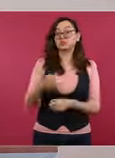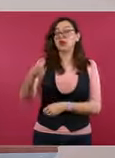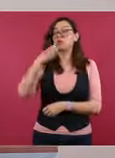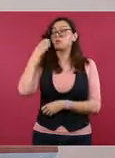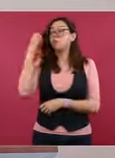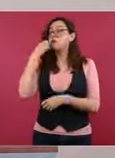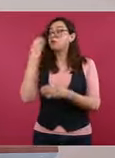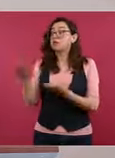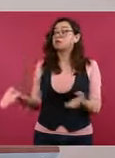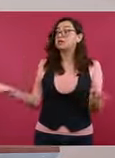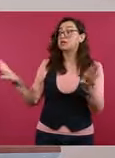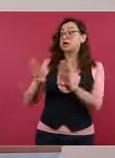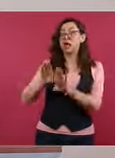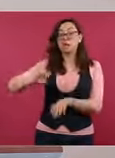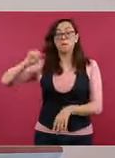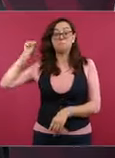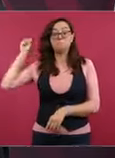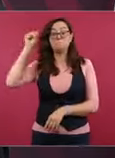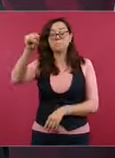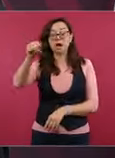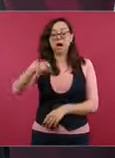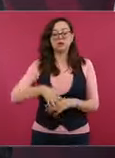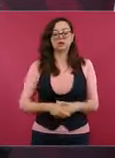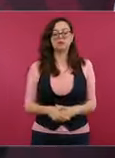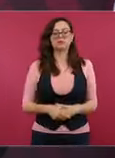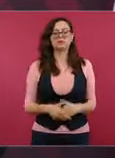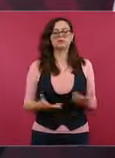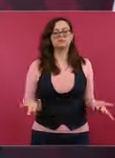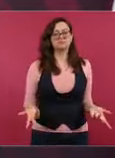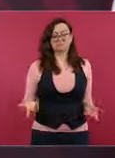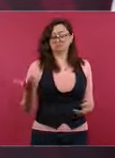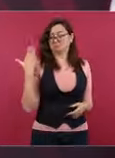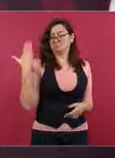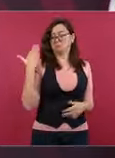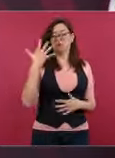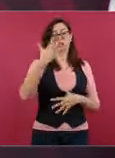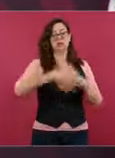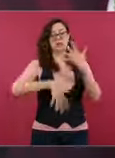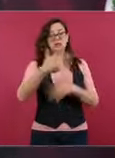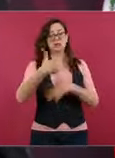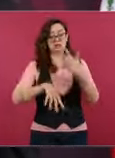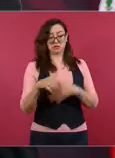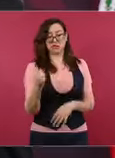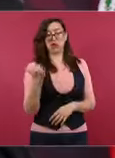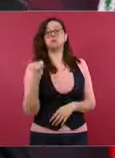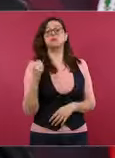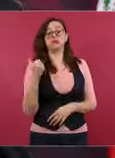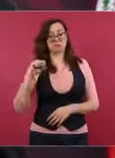También lo tengo que subrayar. Hubo uno el 15 de abril. Sí, ¿no? sí.